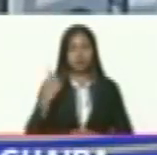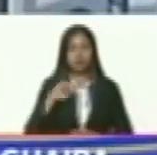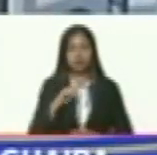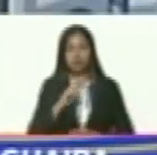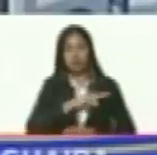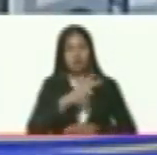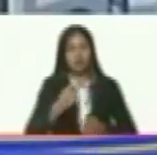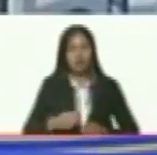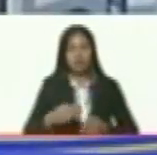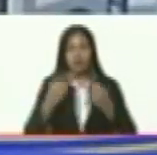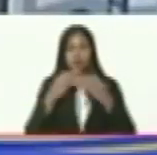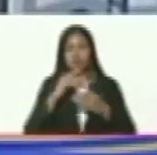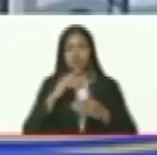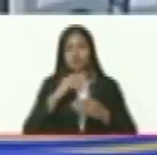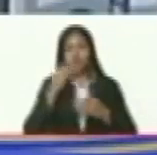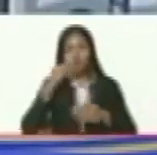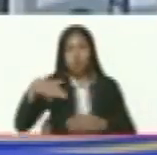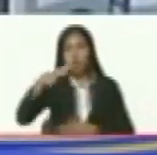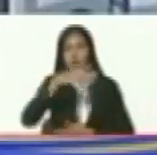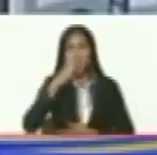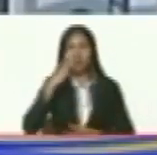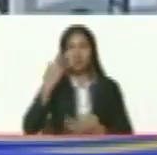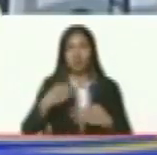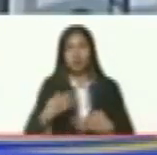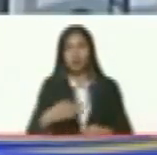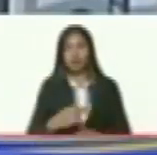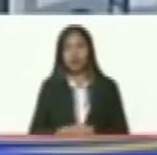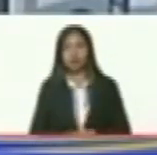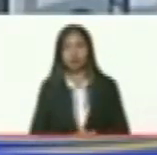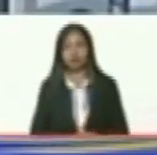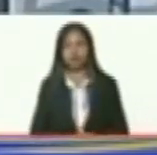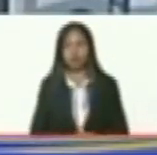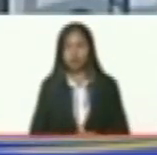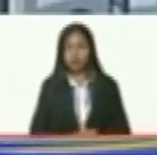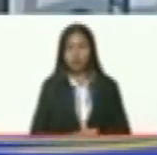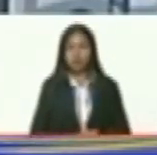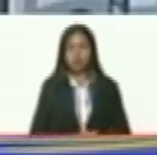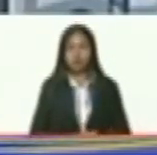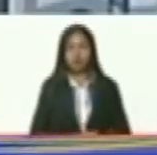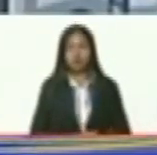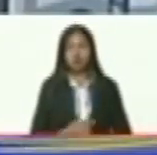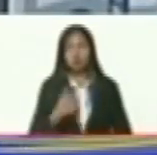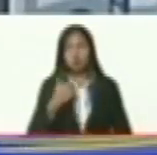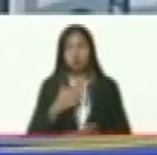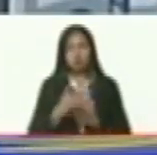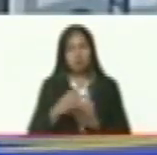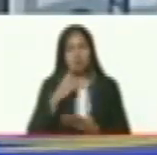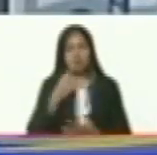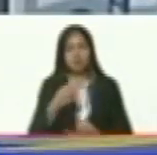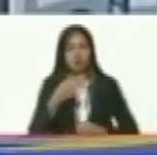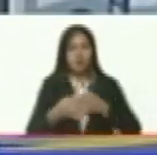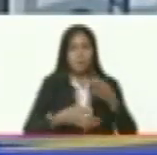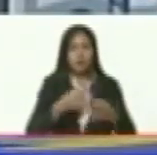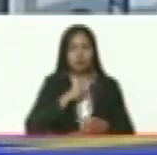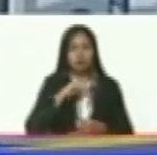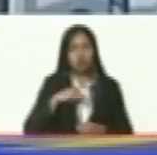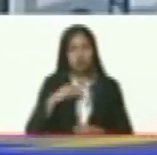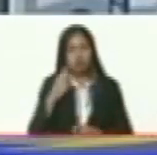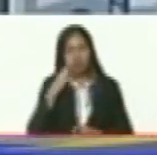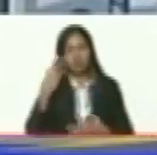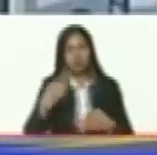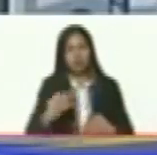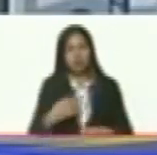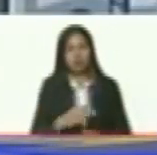el poder popular. Es un poder popular de verdad. Es lo que yo siempre digo, compañero. Nosotros somos de verdad.